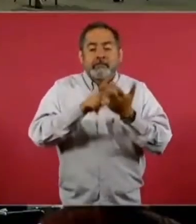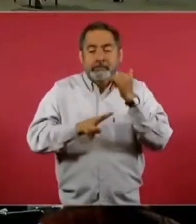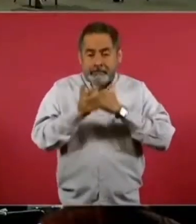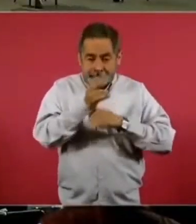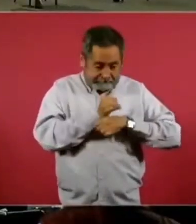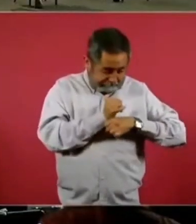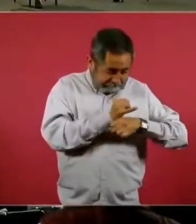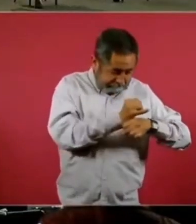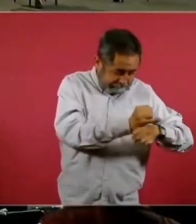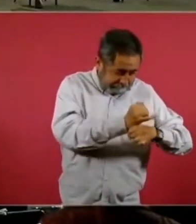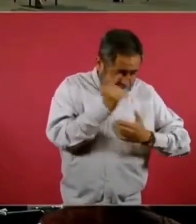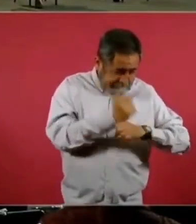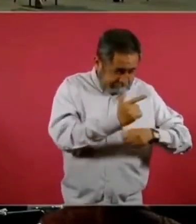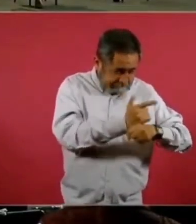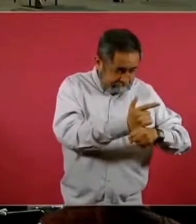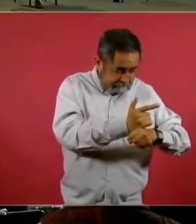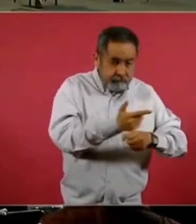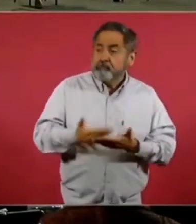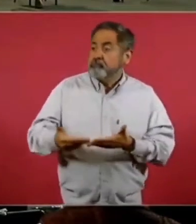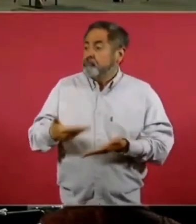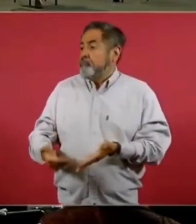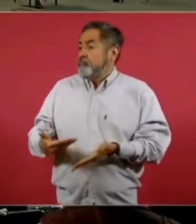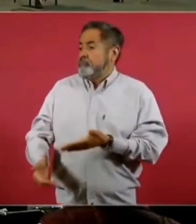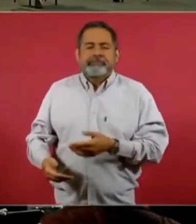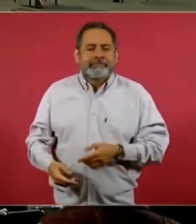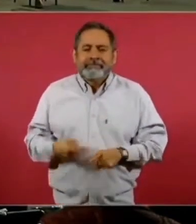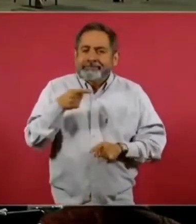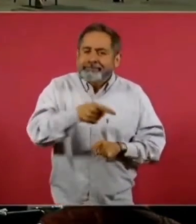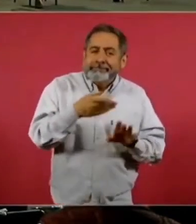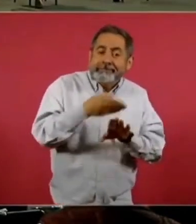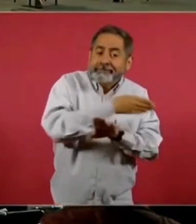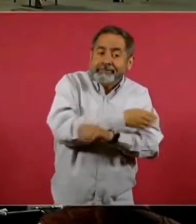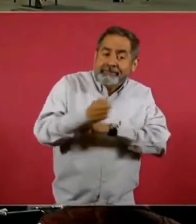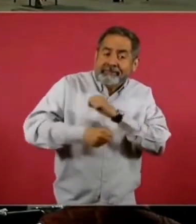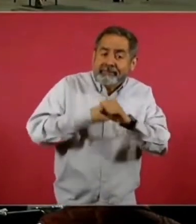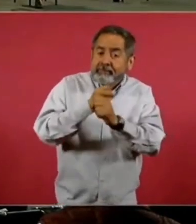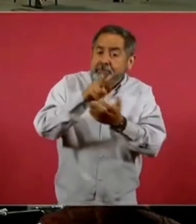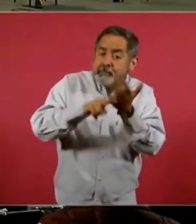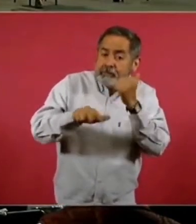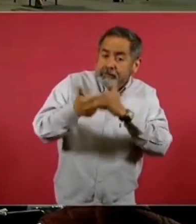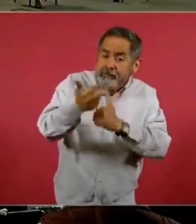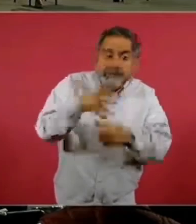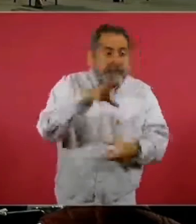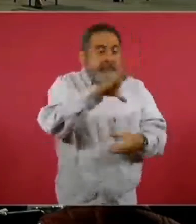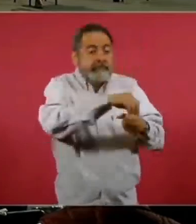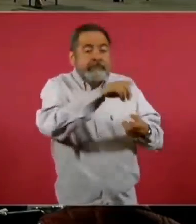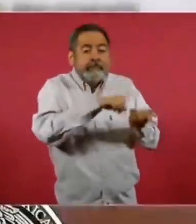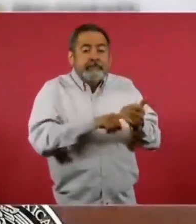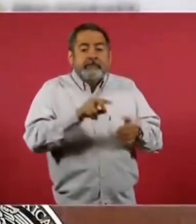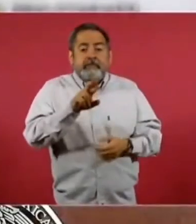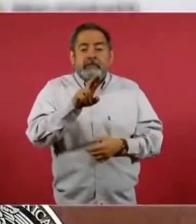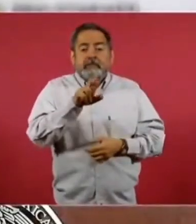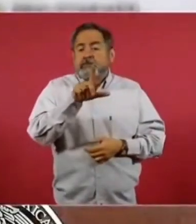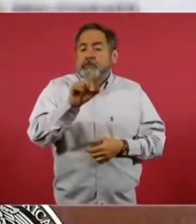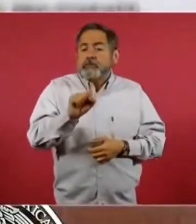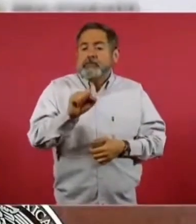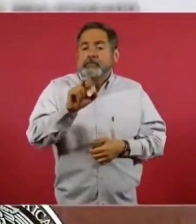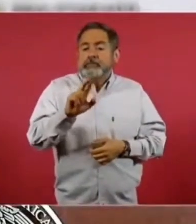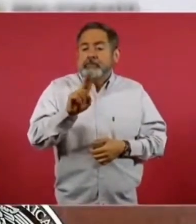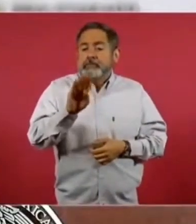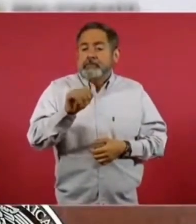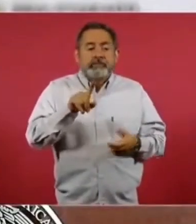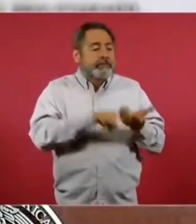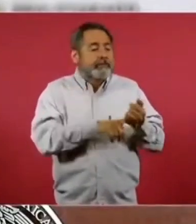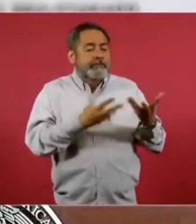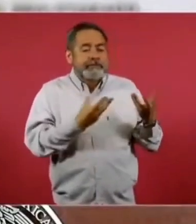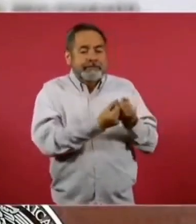pasar como actual. Por cierto, en México Evalúa participa Luis Rubio, un articulista conservador del Diario